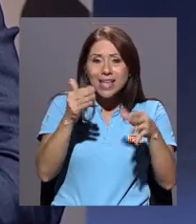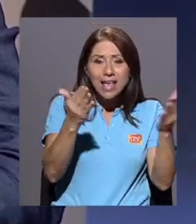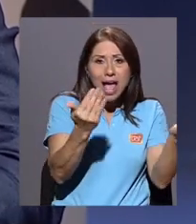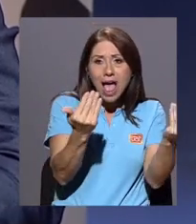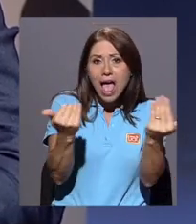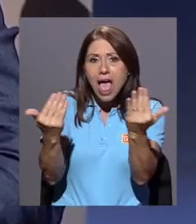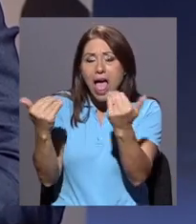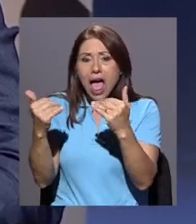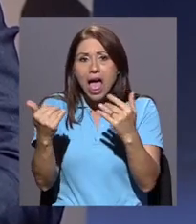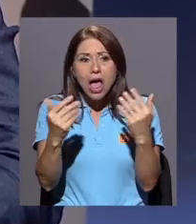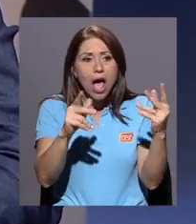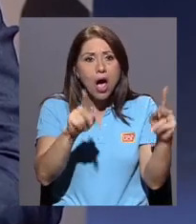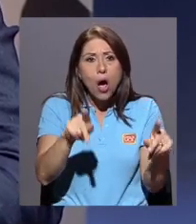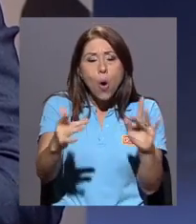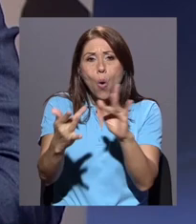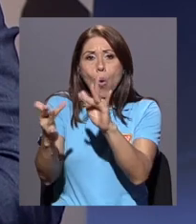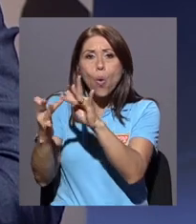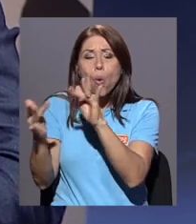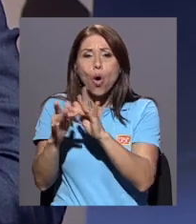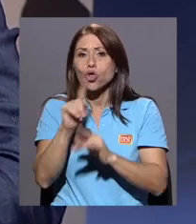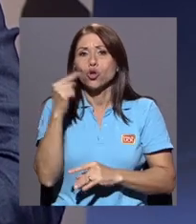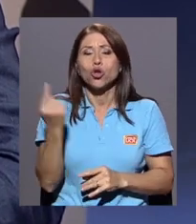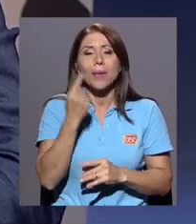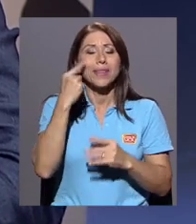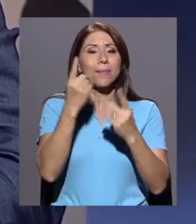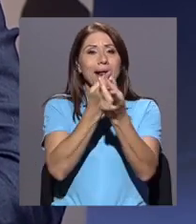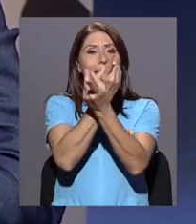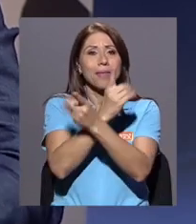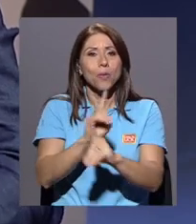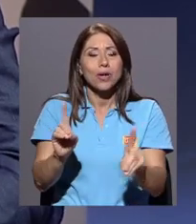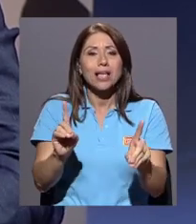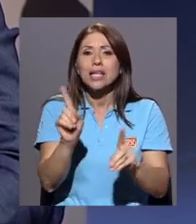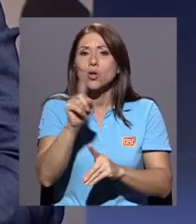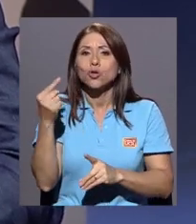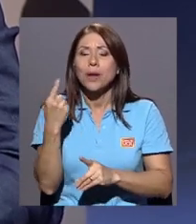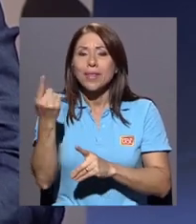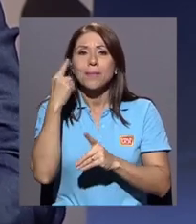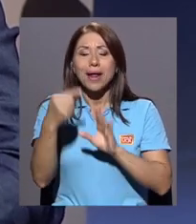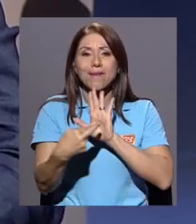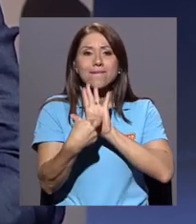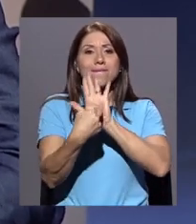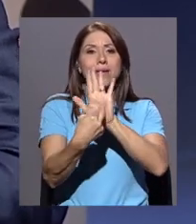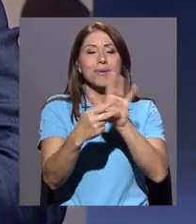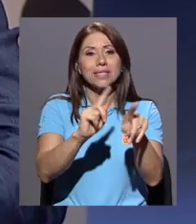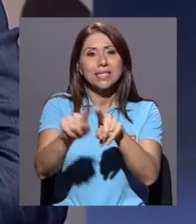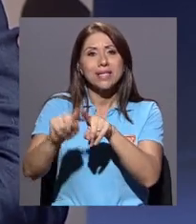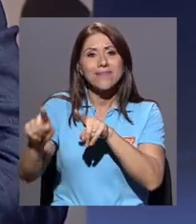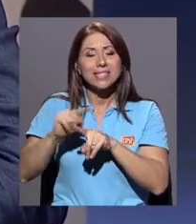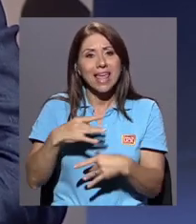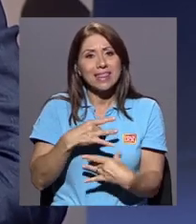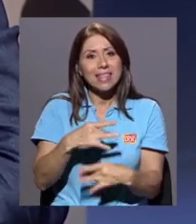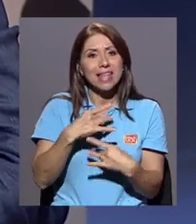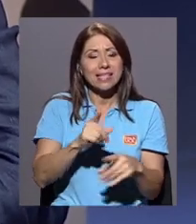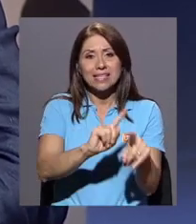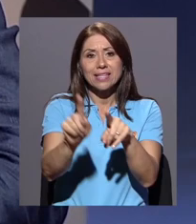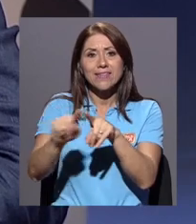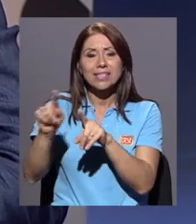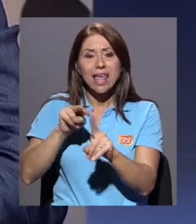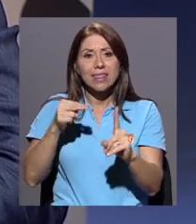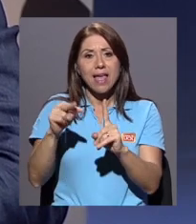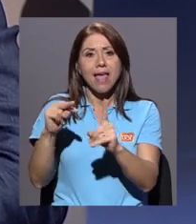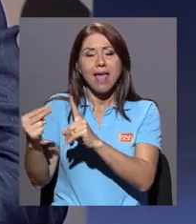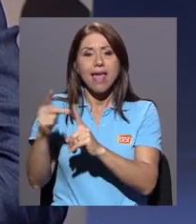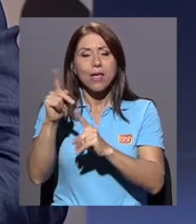relevancia pública para la democracia o para representar la diversidad de intereses y de voces que existen en un